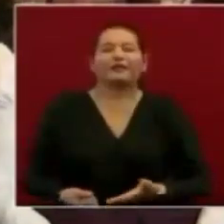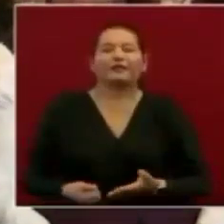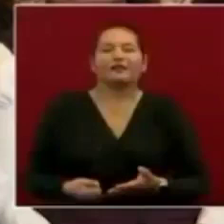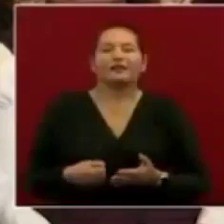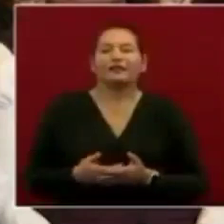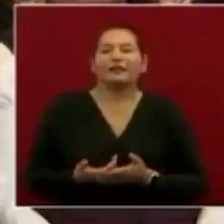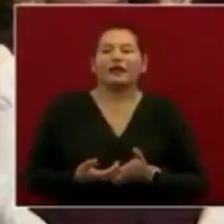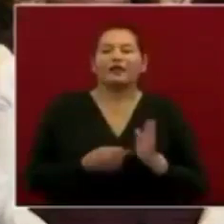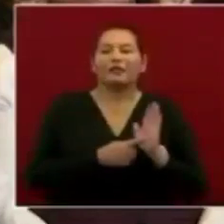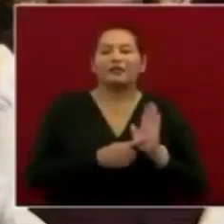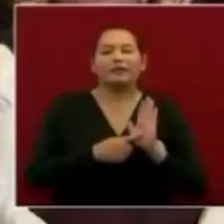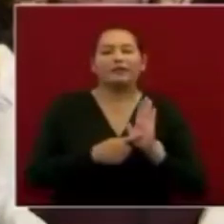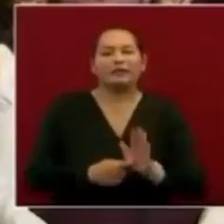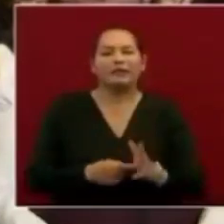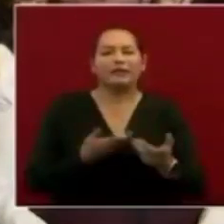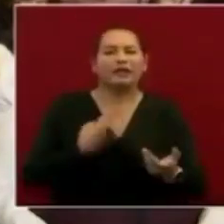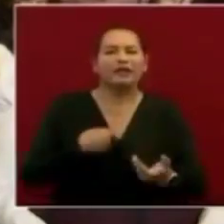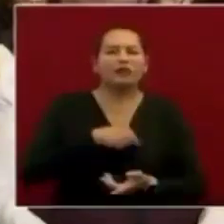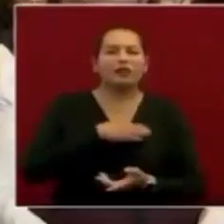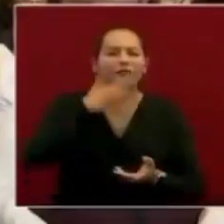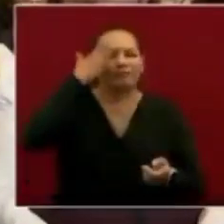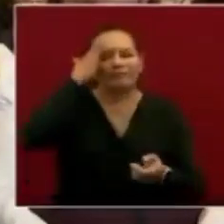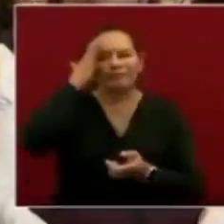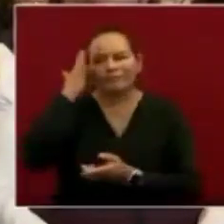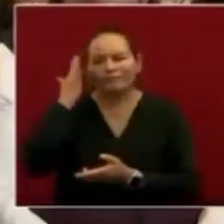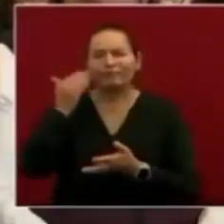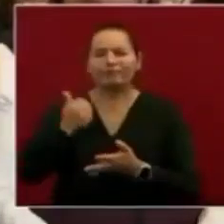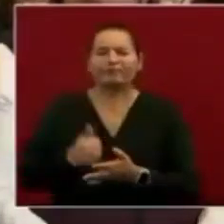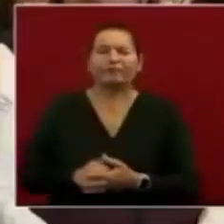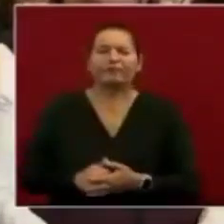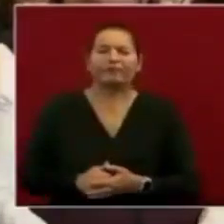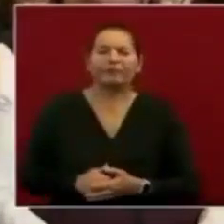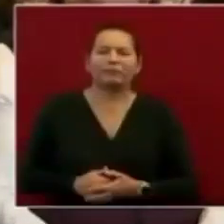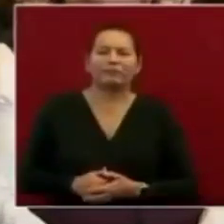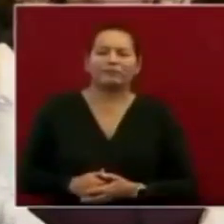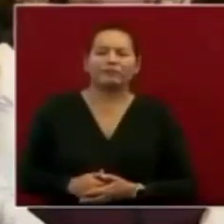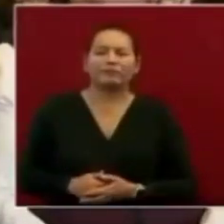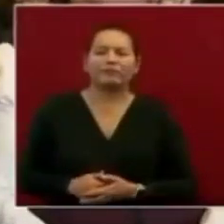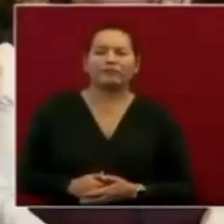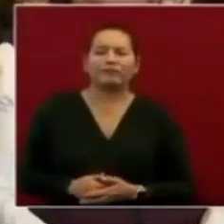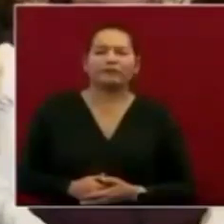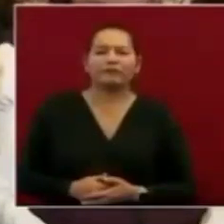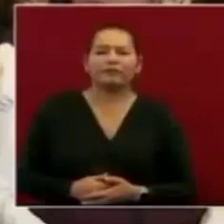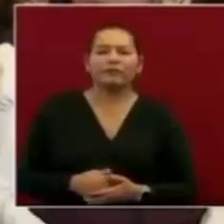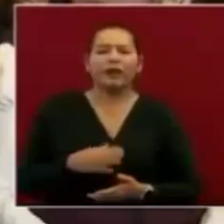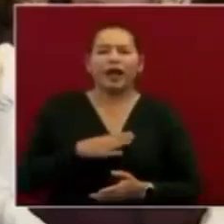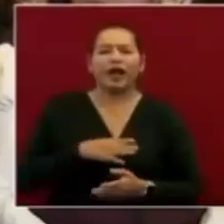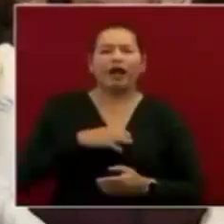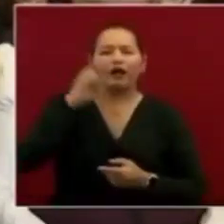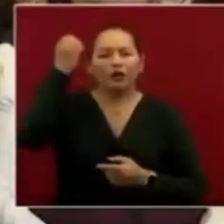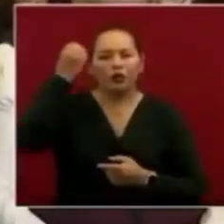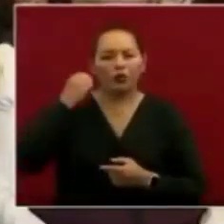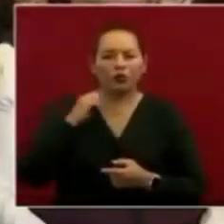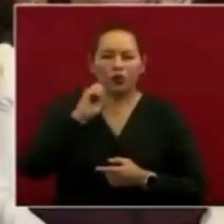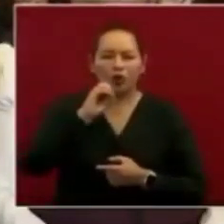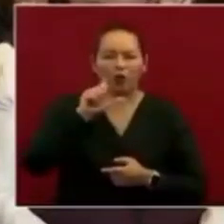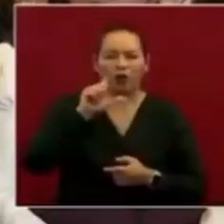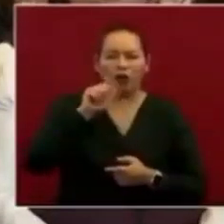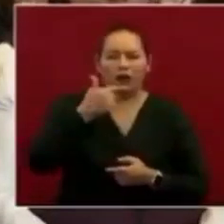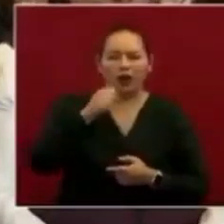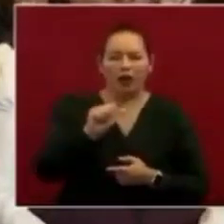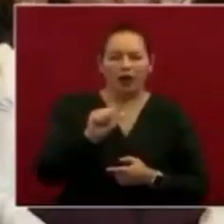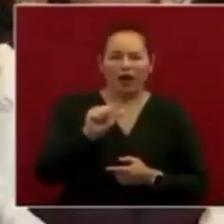de nuestras dirigencias, que encabeza Olga Lucía, nuestra